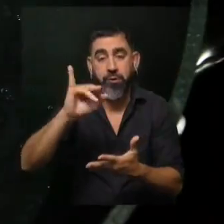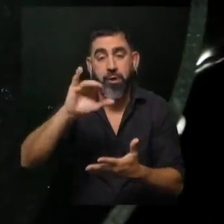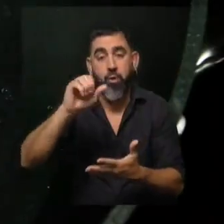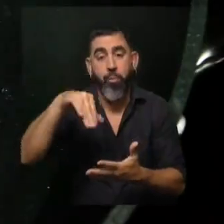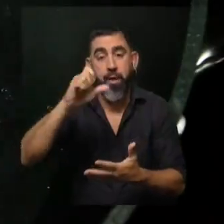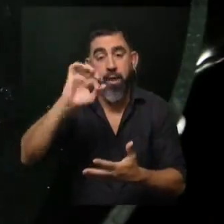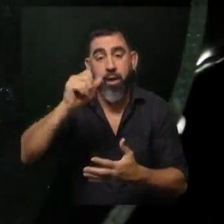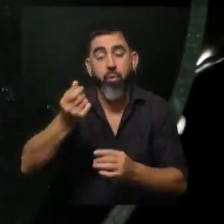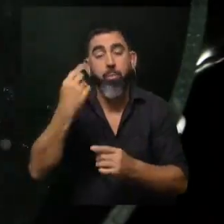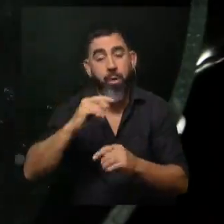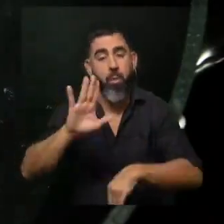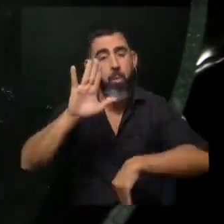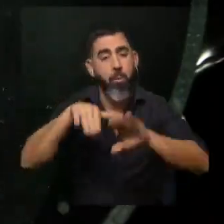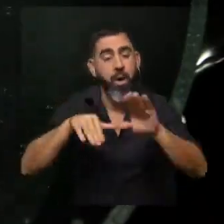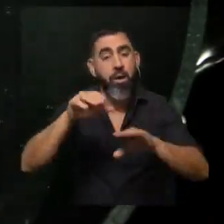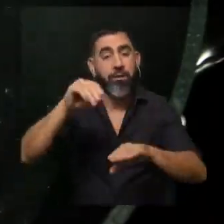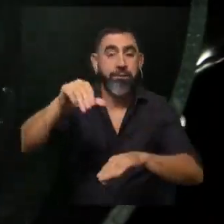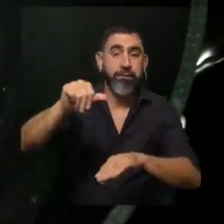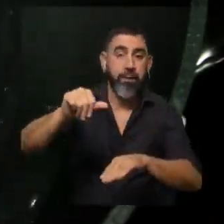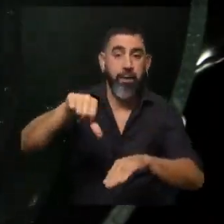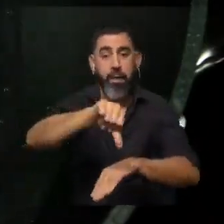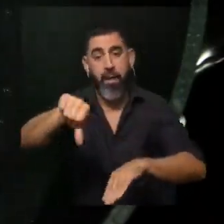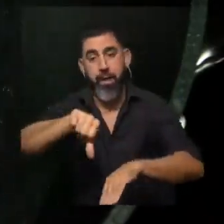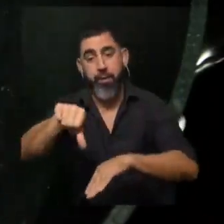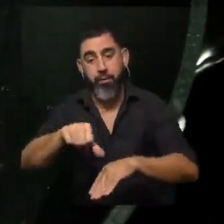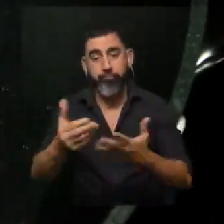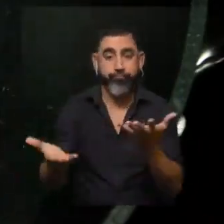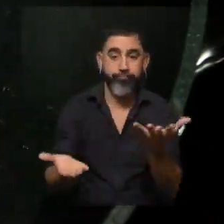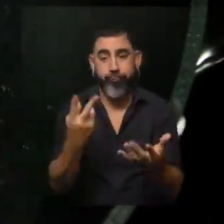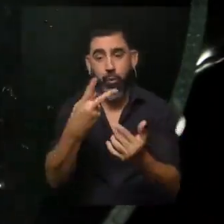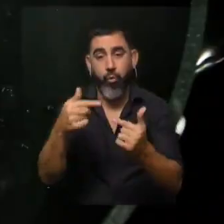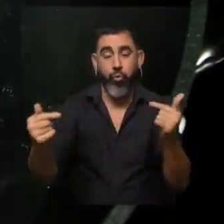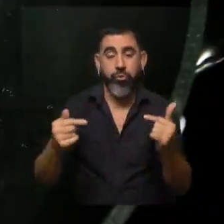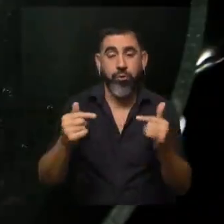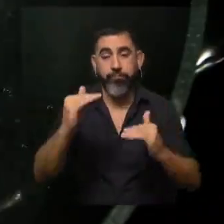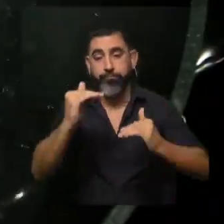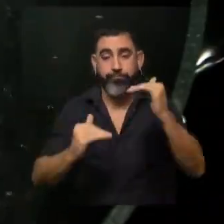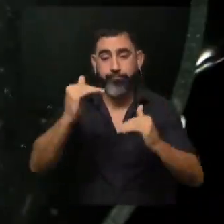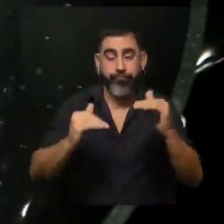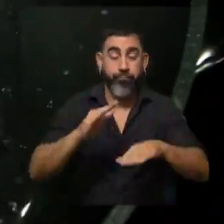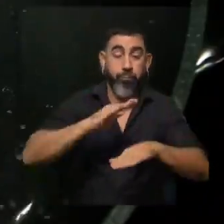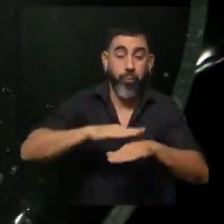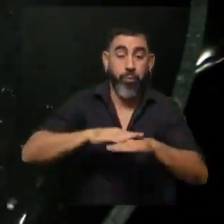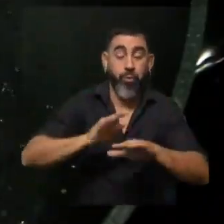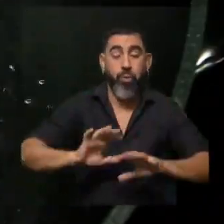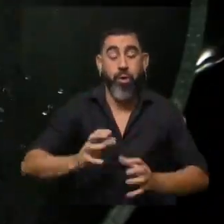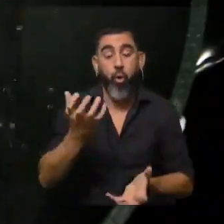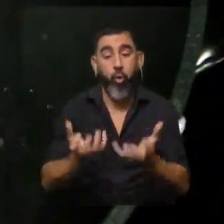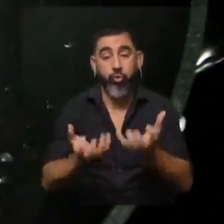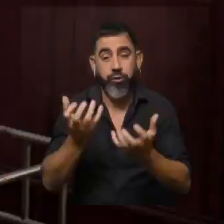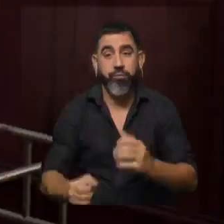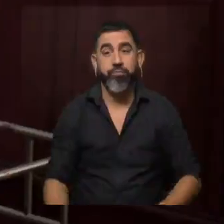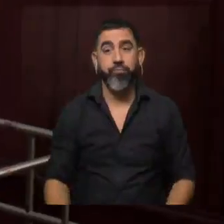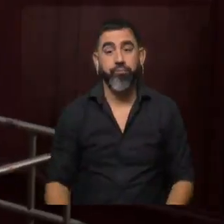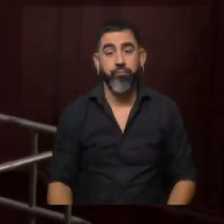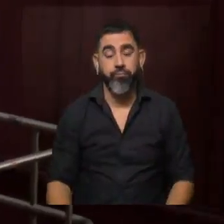aunque también aumenta la concentración de sodio en el líquido, por lo que ambos factores deben tenerse en cuenta a la hora de preparar alimentos.